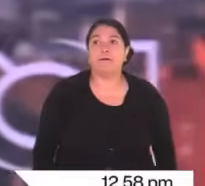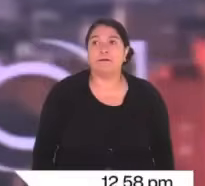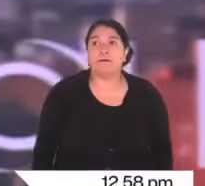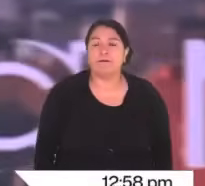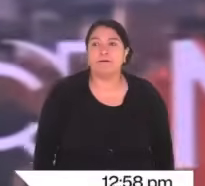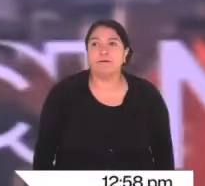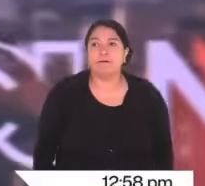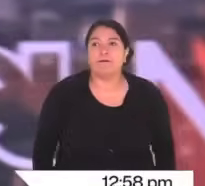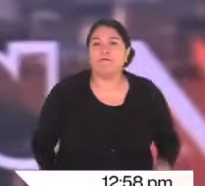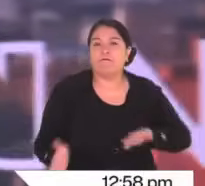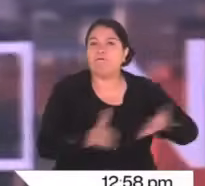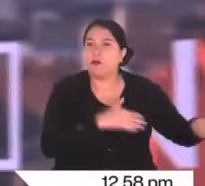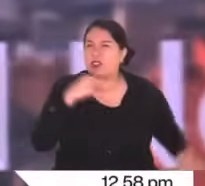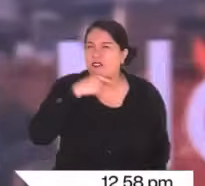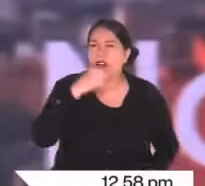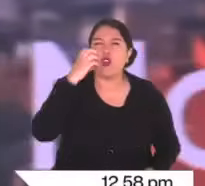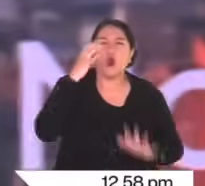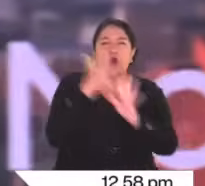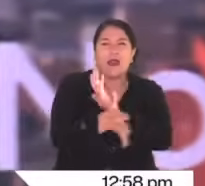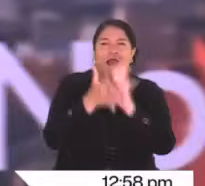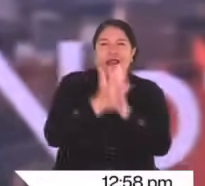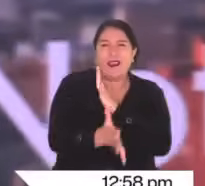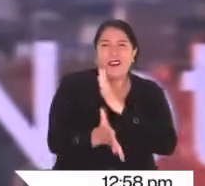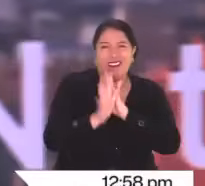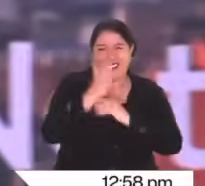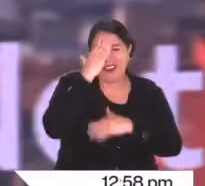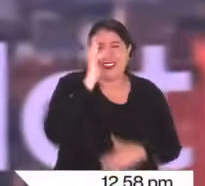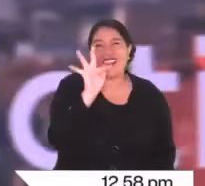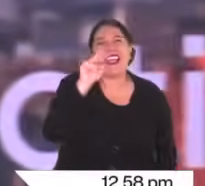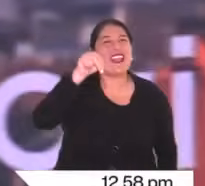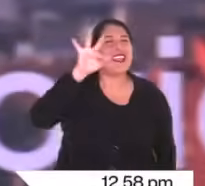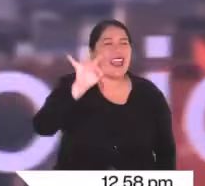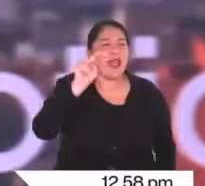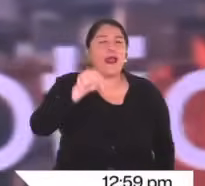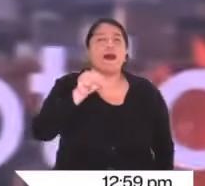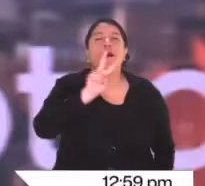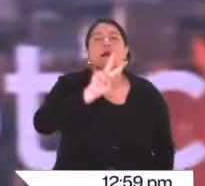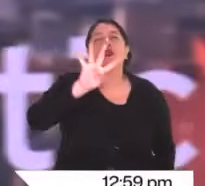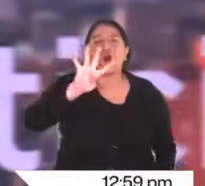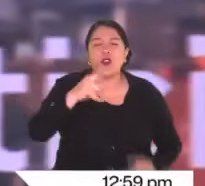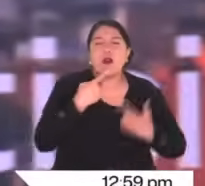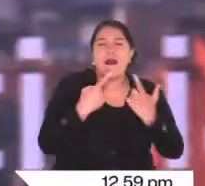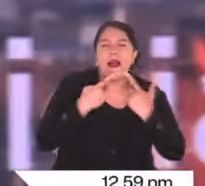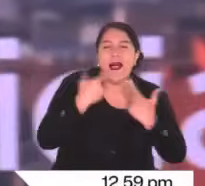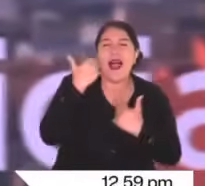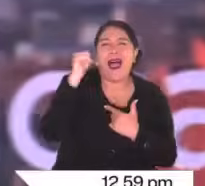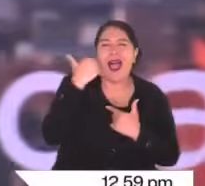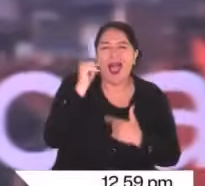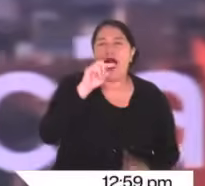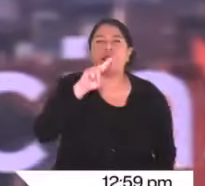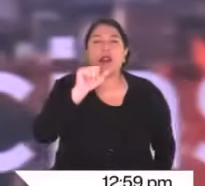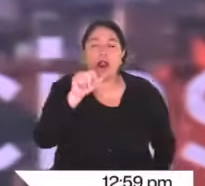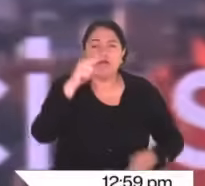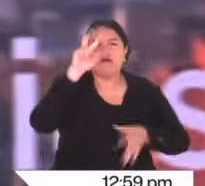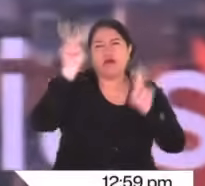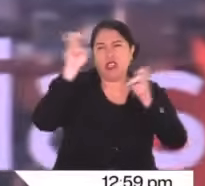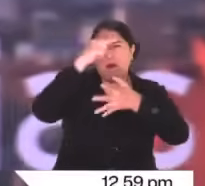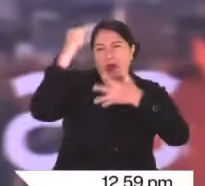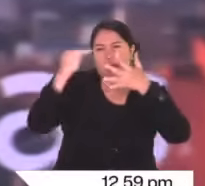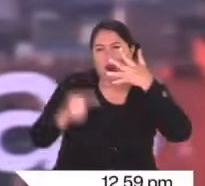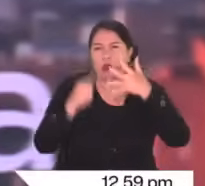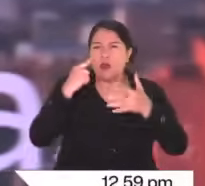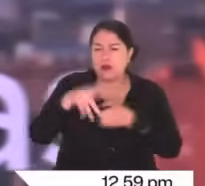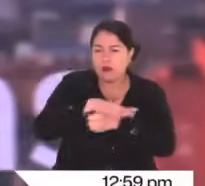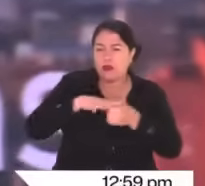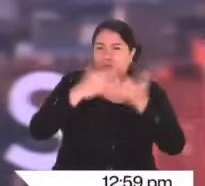el expresidente Iván Duque habló en el programa desde adentro de ntn24 en diálogo con Andrea Bernal tocó varios temas claves sobre la coyuntura que